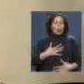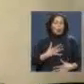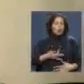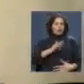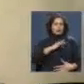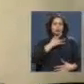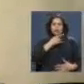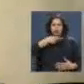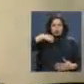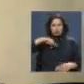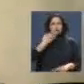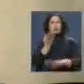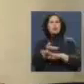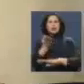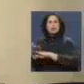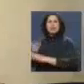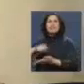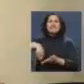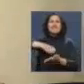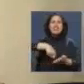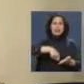juntábamos las firmas. Esa es la realidad.